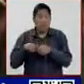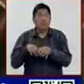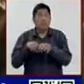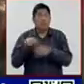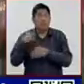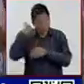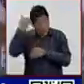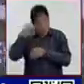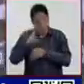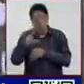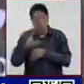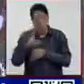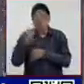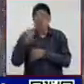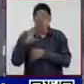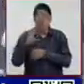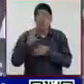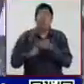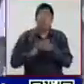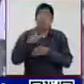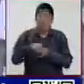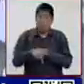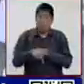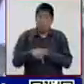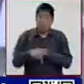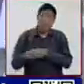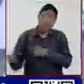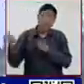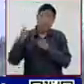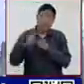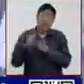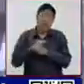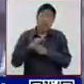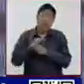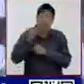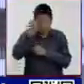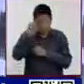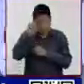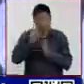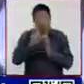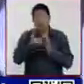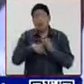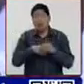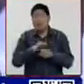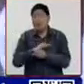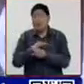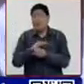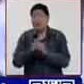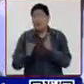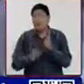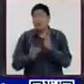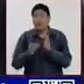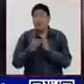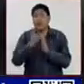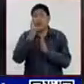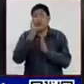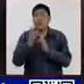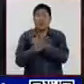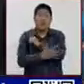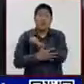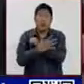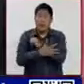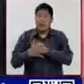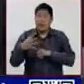el próximo lunes 19 de septiembre. Llegarán al Ministerio de Gobierno y posteriormente al Ministerio de Desarrollo Rural y Tierras.